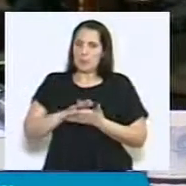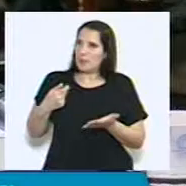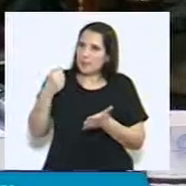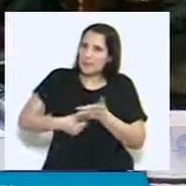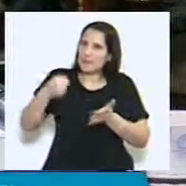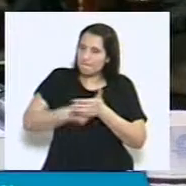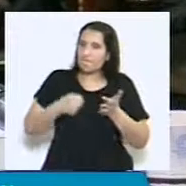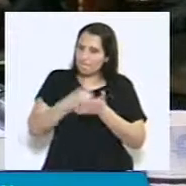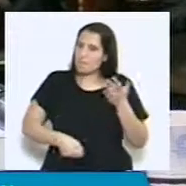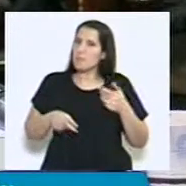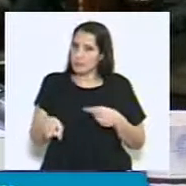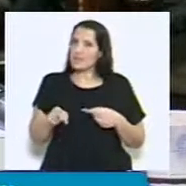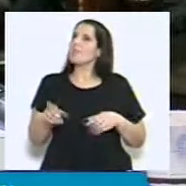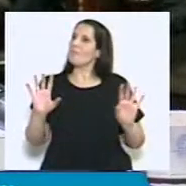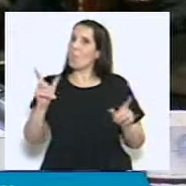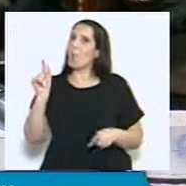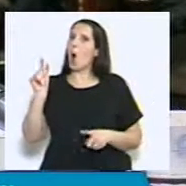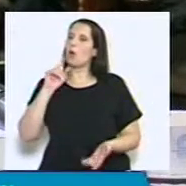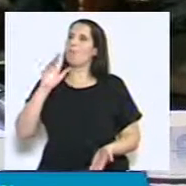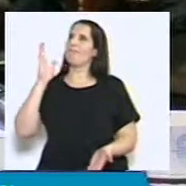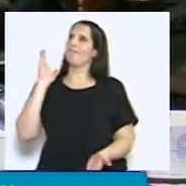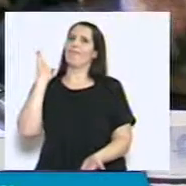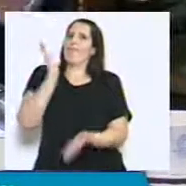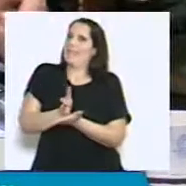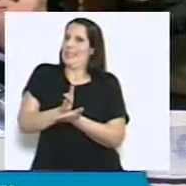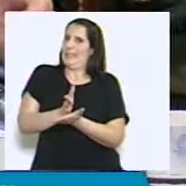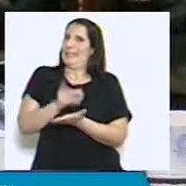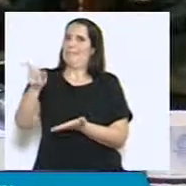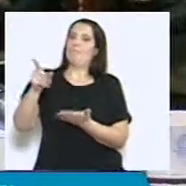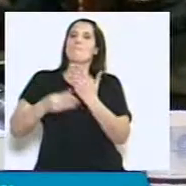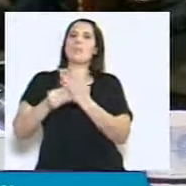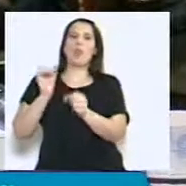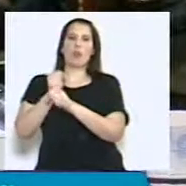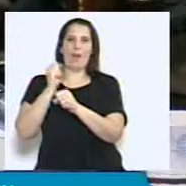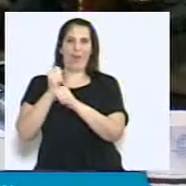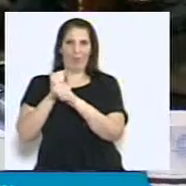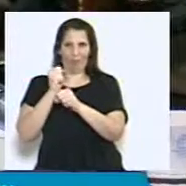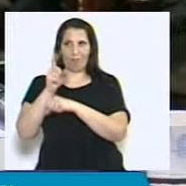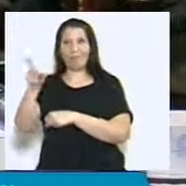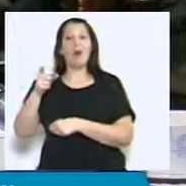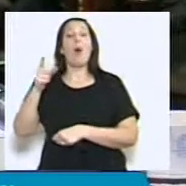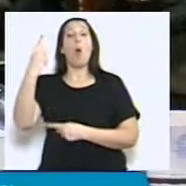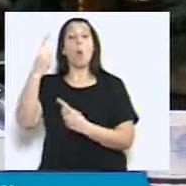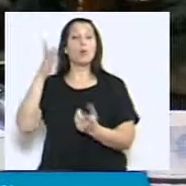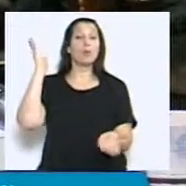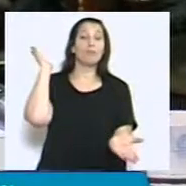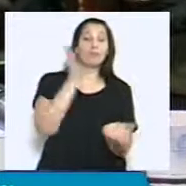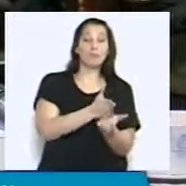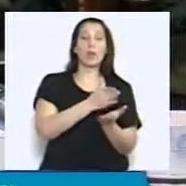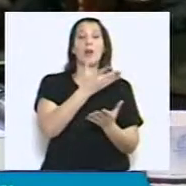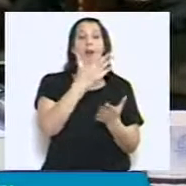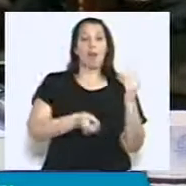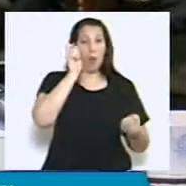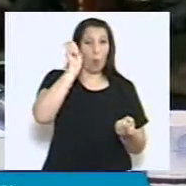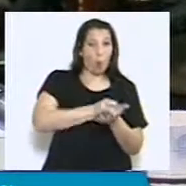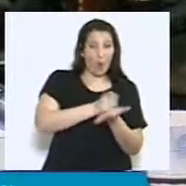un laudo arbitral del Ministerio de Trabajo, dos laudos, uno que ocasionó el fallo Madorrán, que fue el